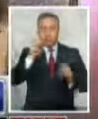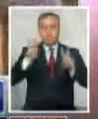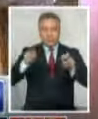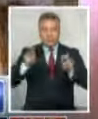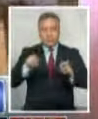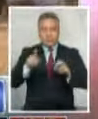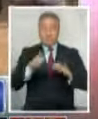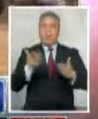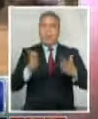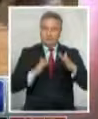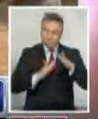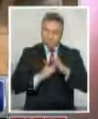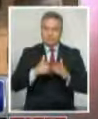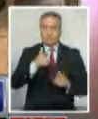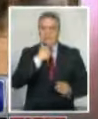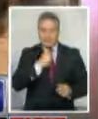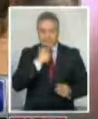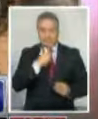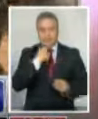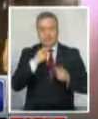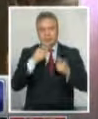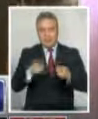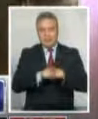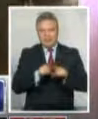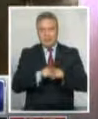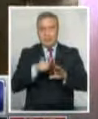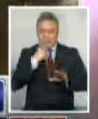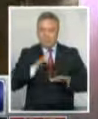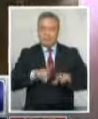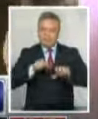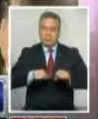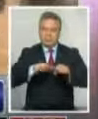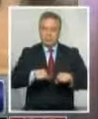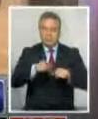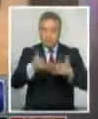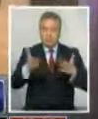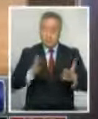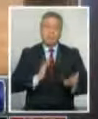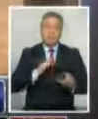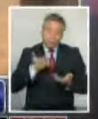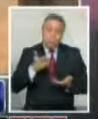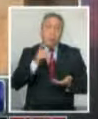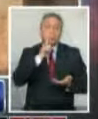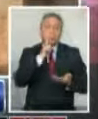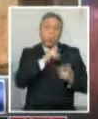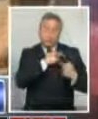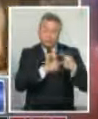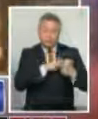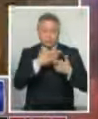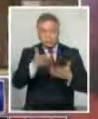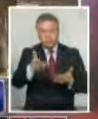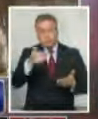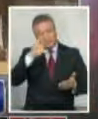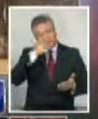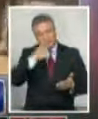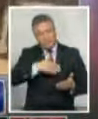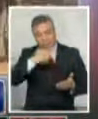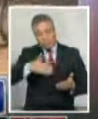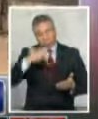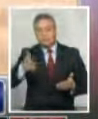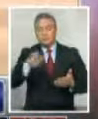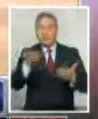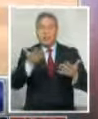un tema de reivindicación territorial latente, que viene obviamente desde el término de la Guerra del Pacífico, y que de tiempo en tiempo vuelve a aparecer, y